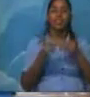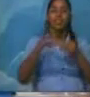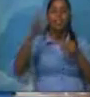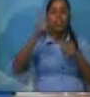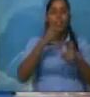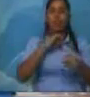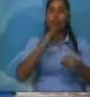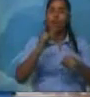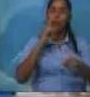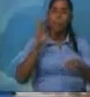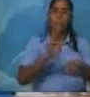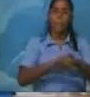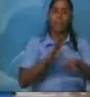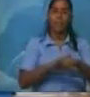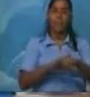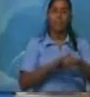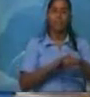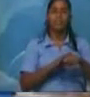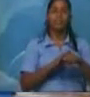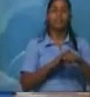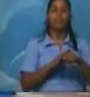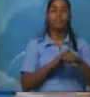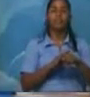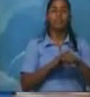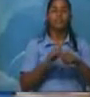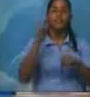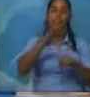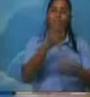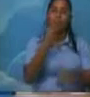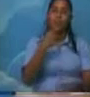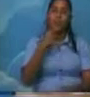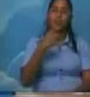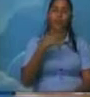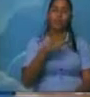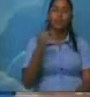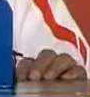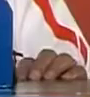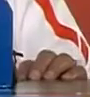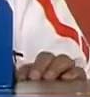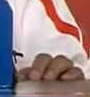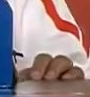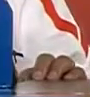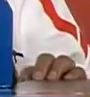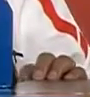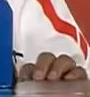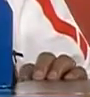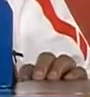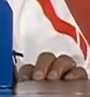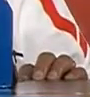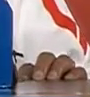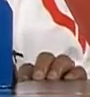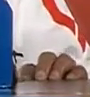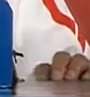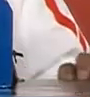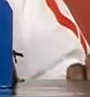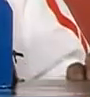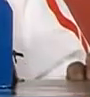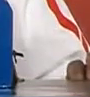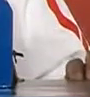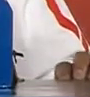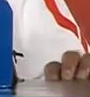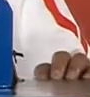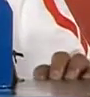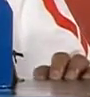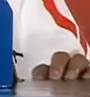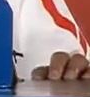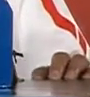eso es un pecado usted no debe estar comiéndolo sacrificado a los ídolos Oiga bien no se